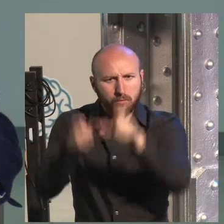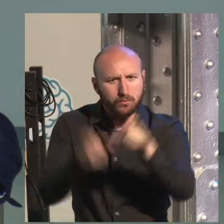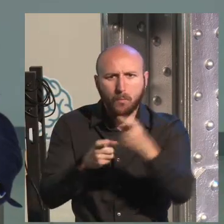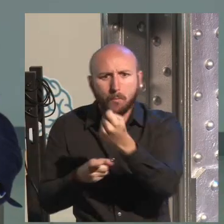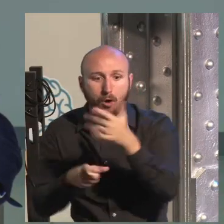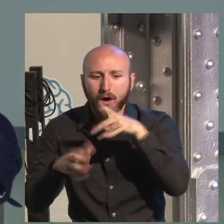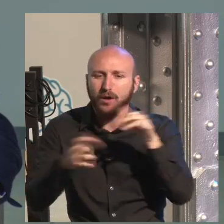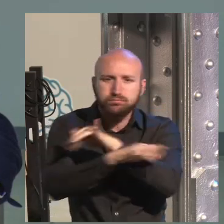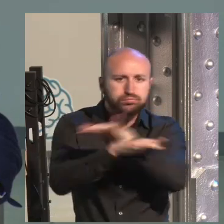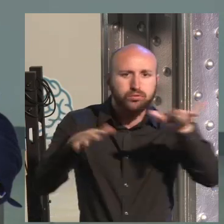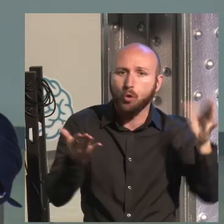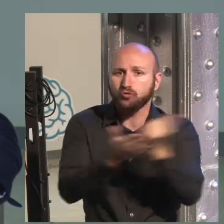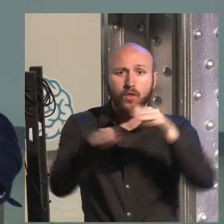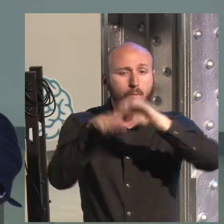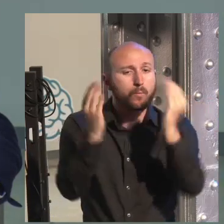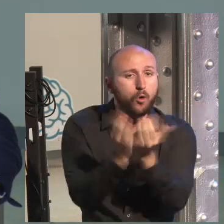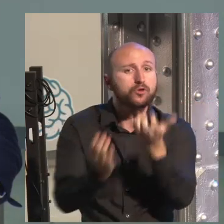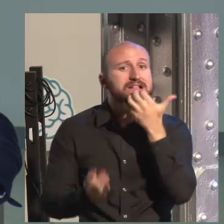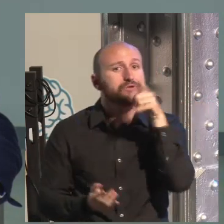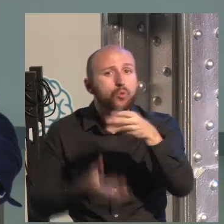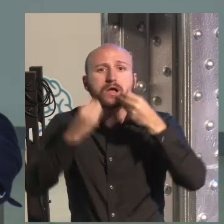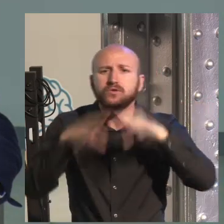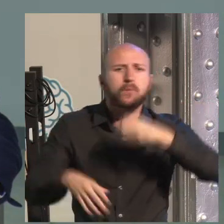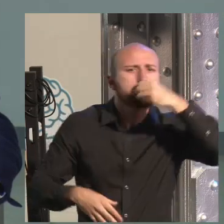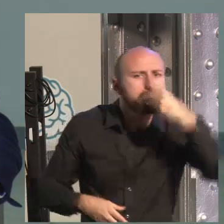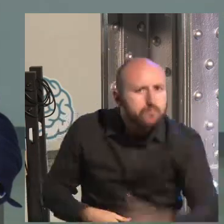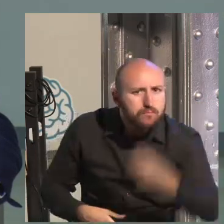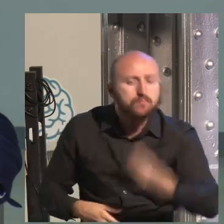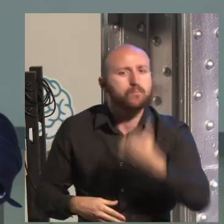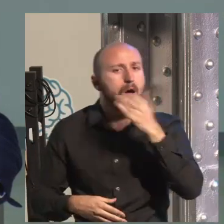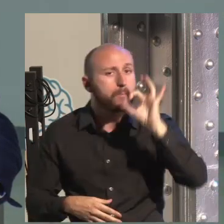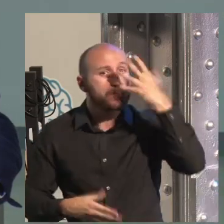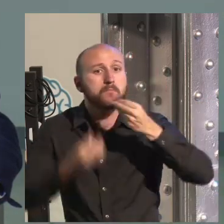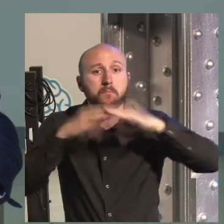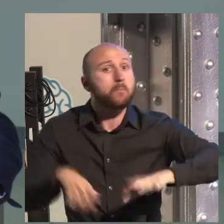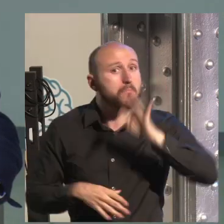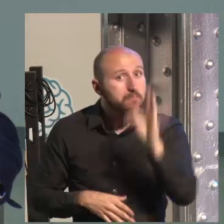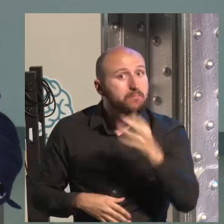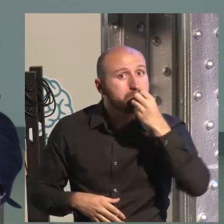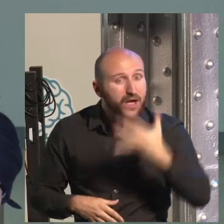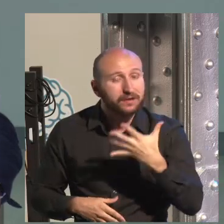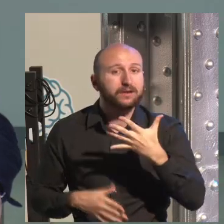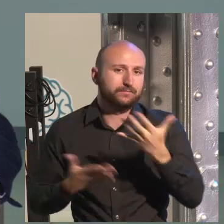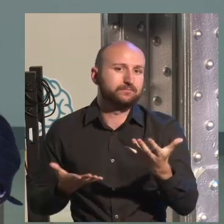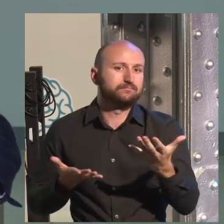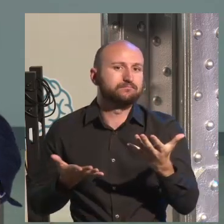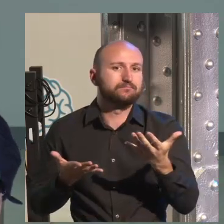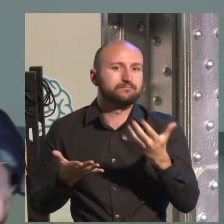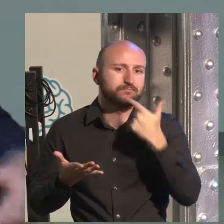mundo. Así que si tenéis una buena historia, o sois capaces de inventar una buena historia, si eso es lo